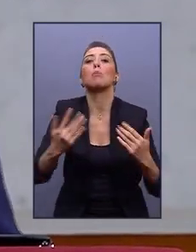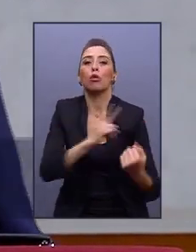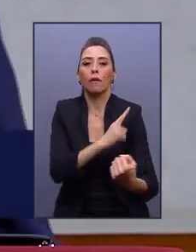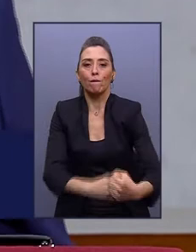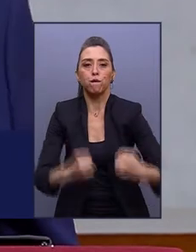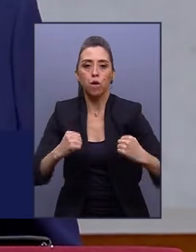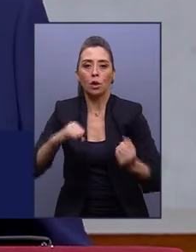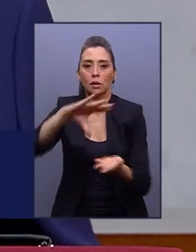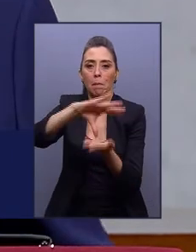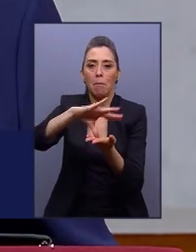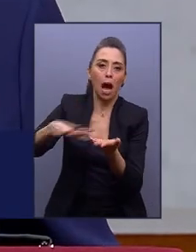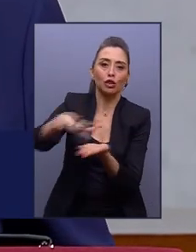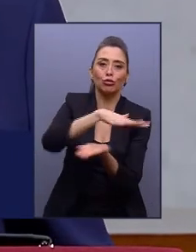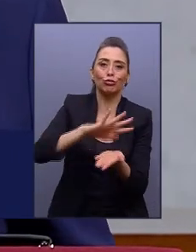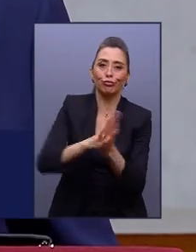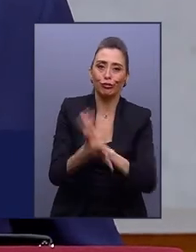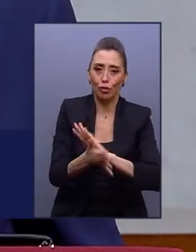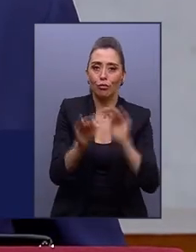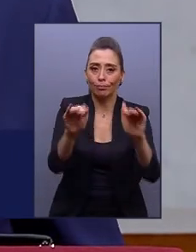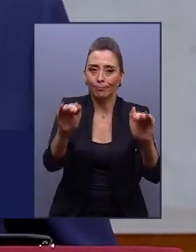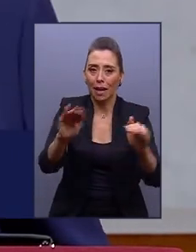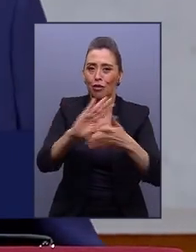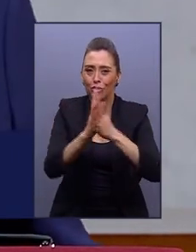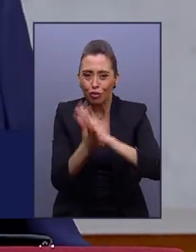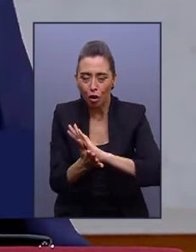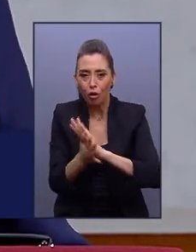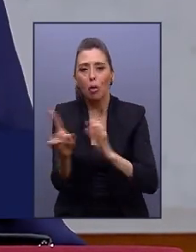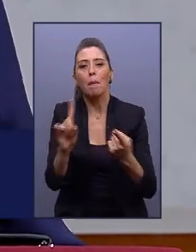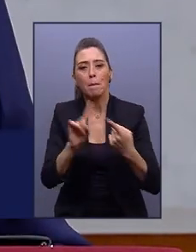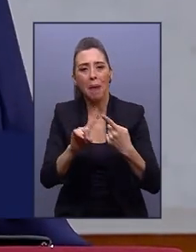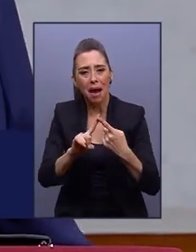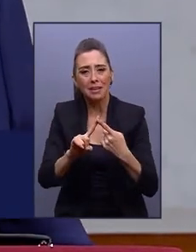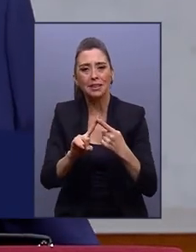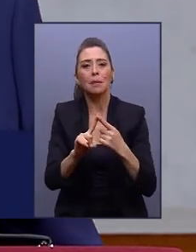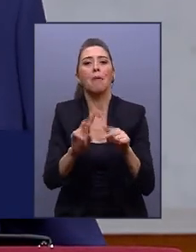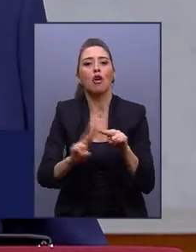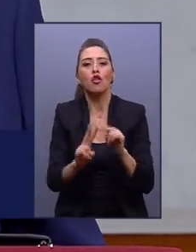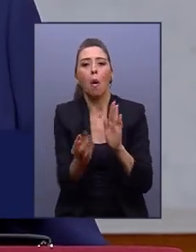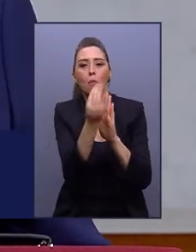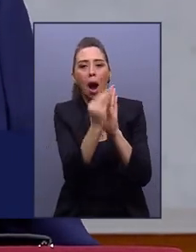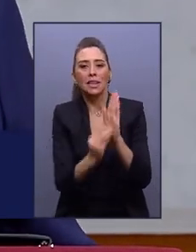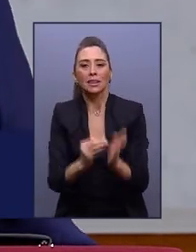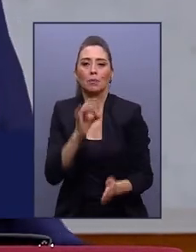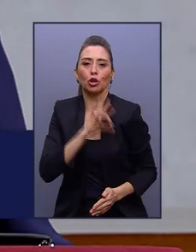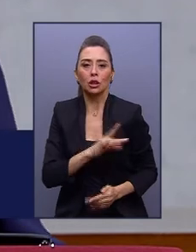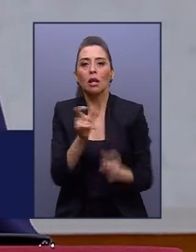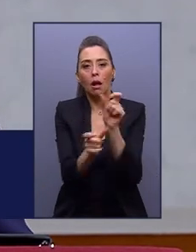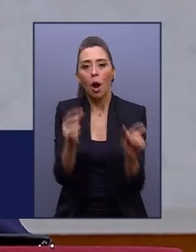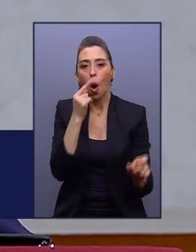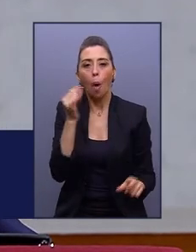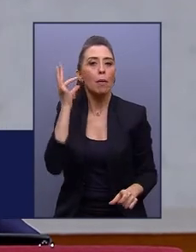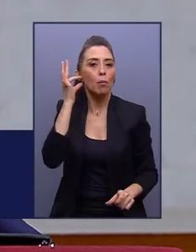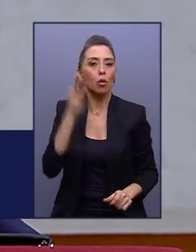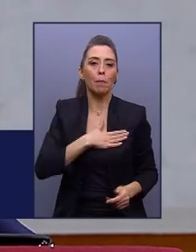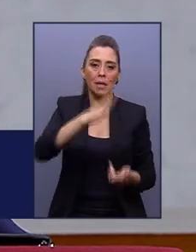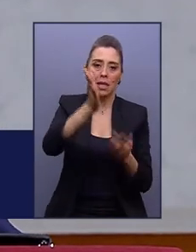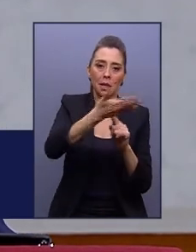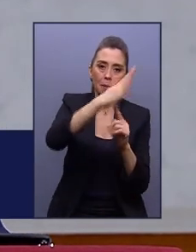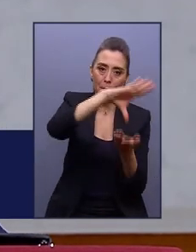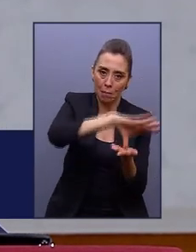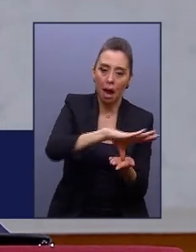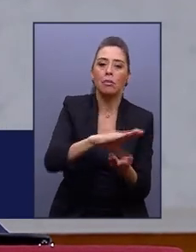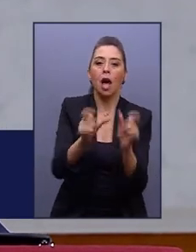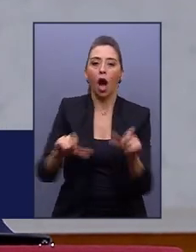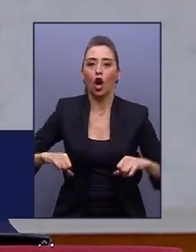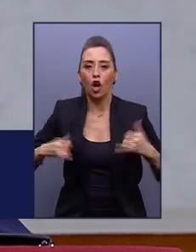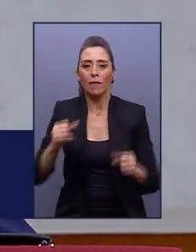entero. Por eso hoy quiero llamarlos a todos a hacerse parte en la construcción de Chile. A los hombres y mujeres de mi patria, a los jóvenes, a los